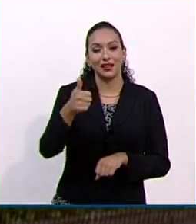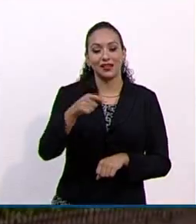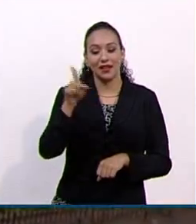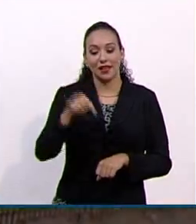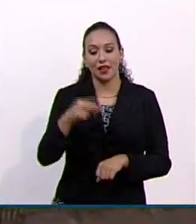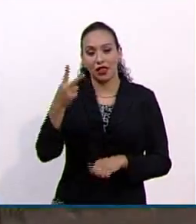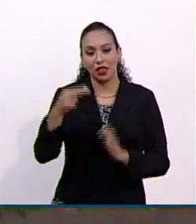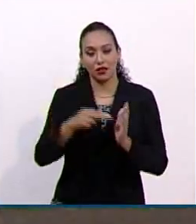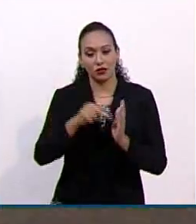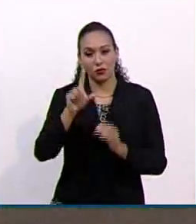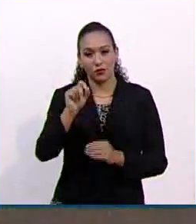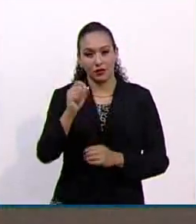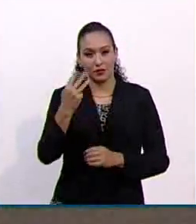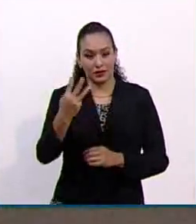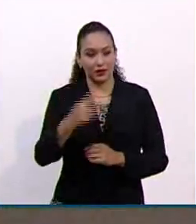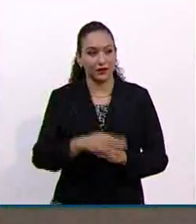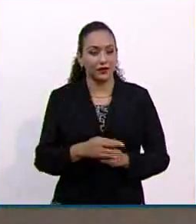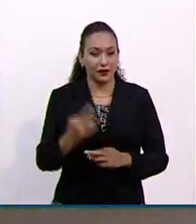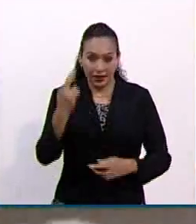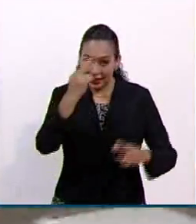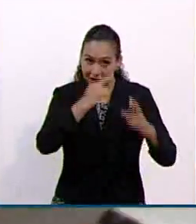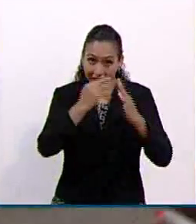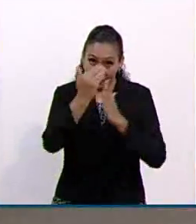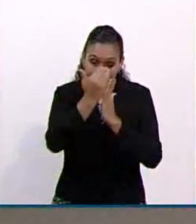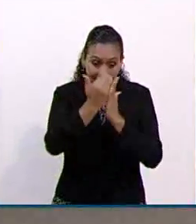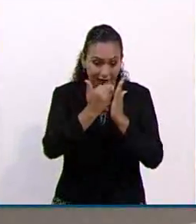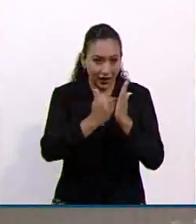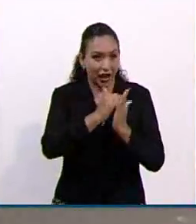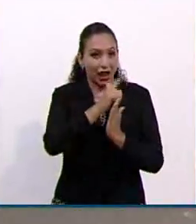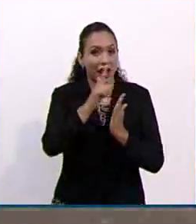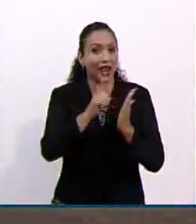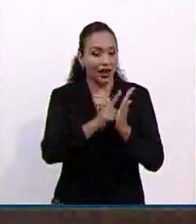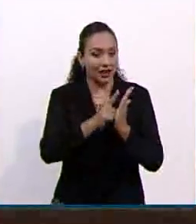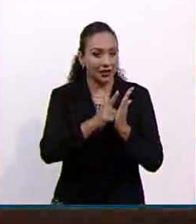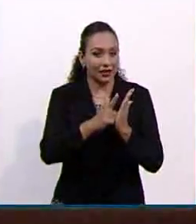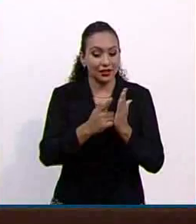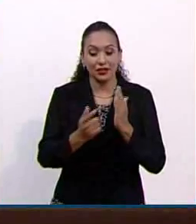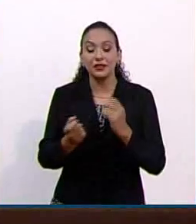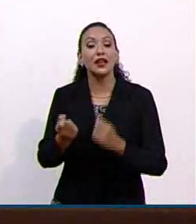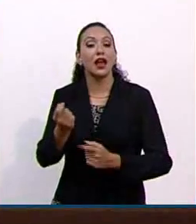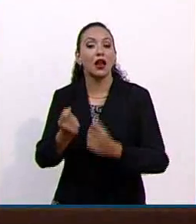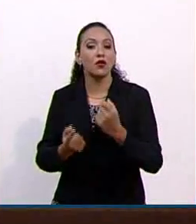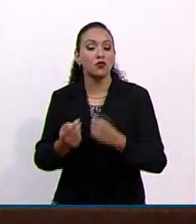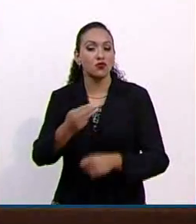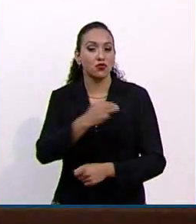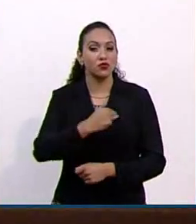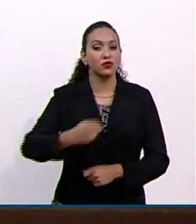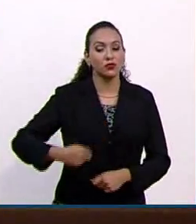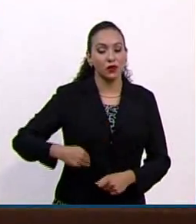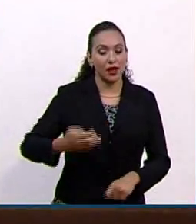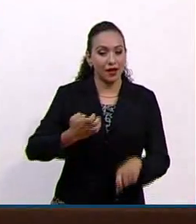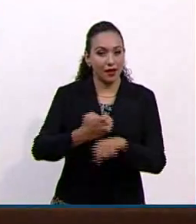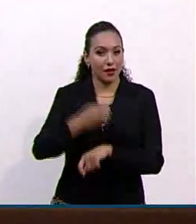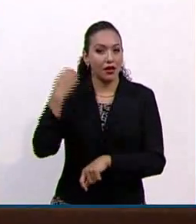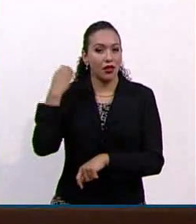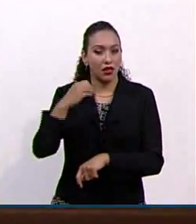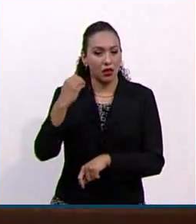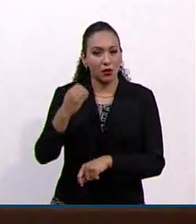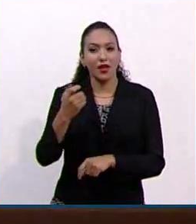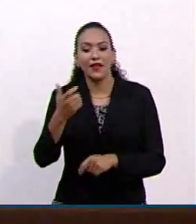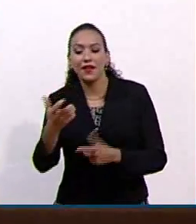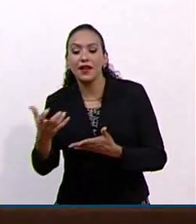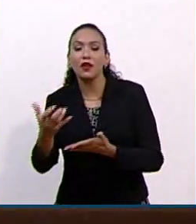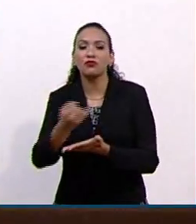76/2023 y acumuladas, en la que invalidó disposiciones de leyes de ingresos de distintos municipios del estado de Oaxaca para el